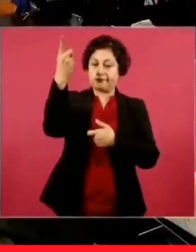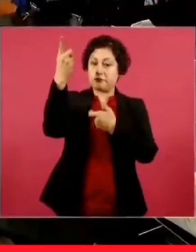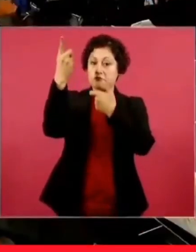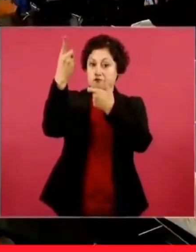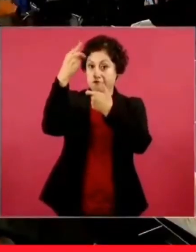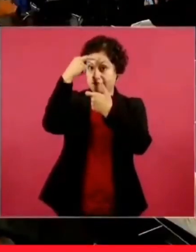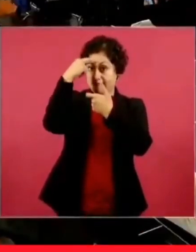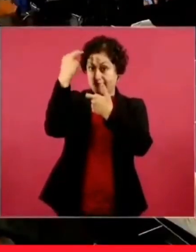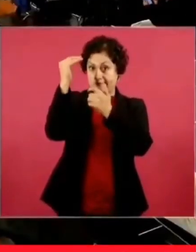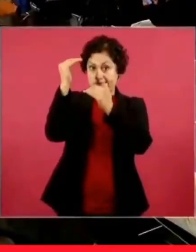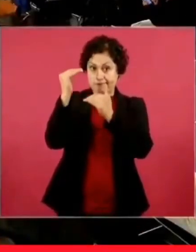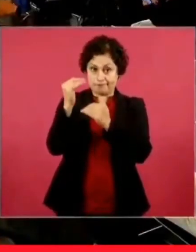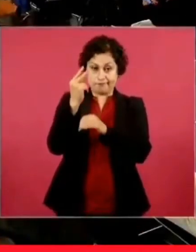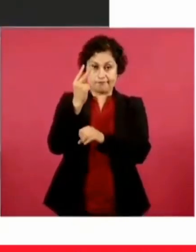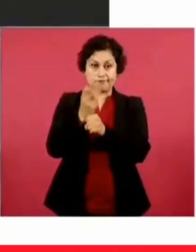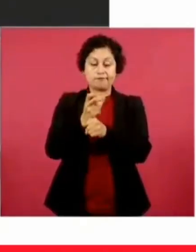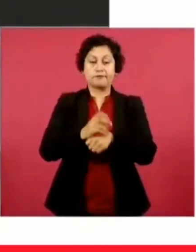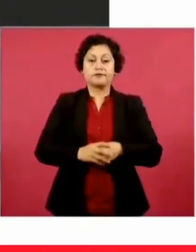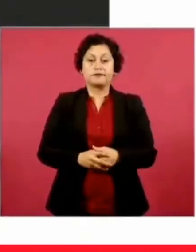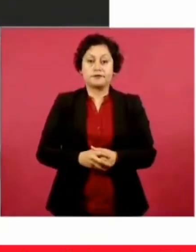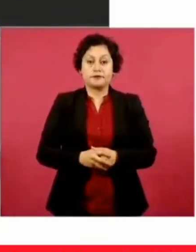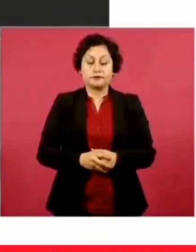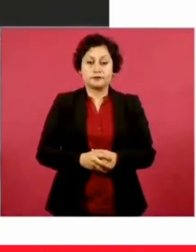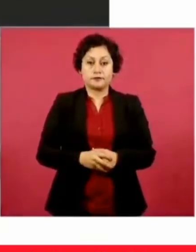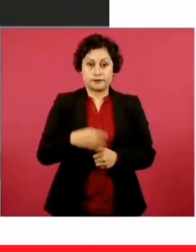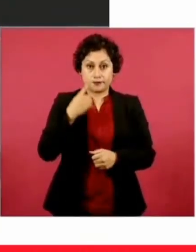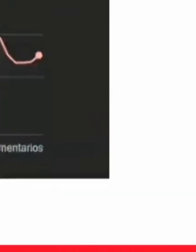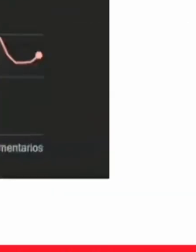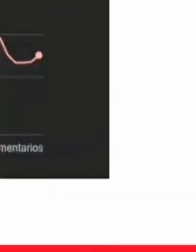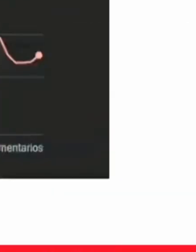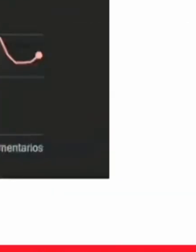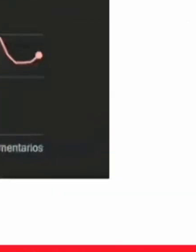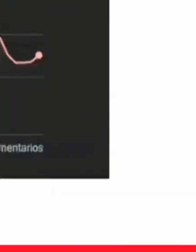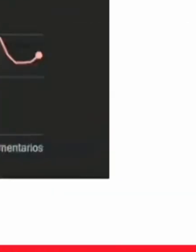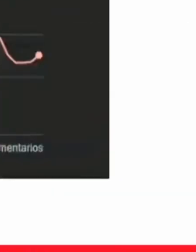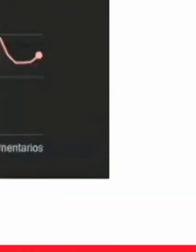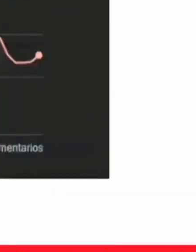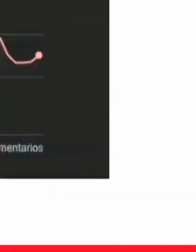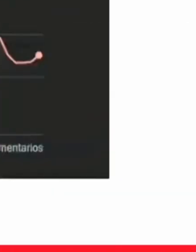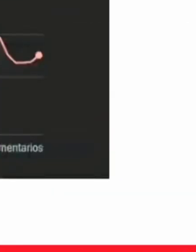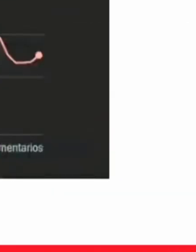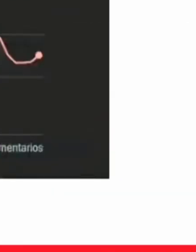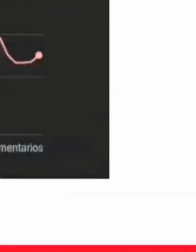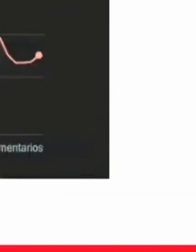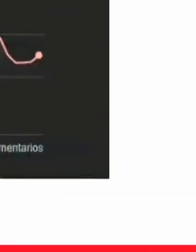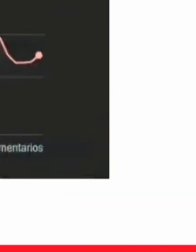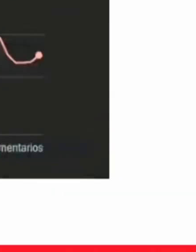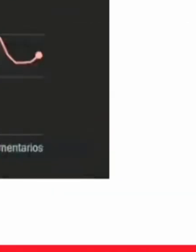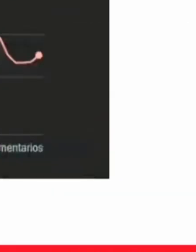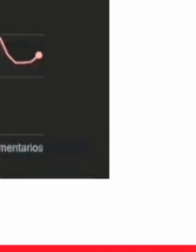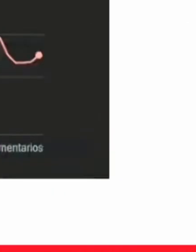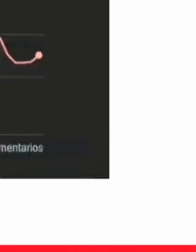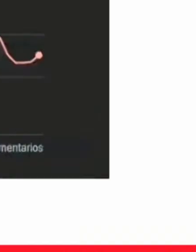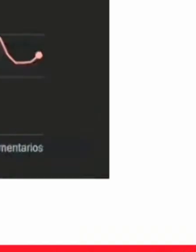Mañana va a estar en el mismo lugar que pusieron la fuga de capital,